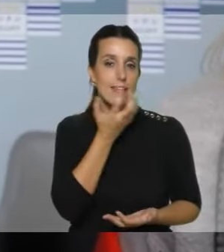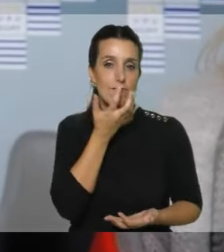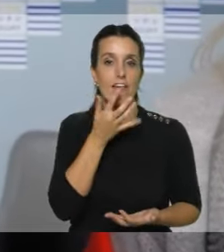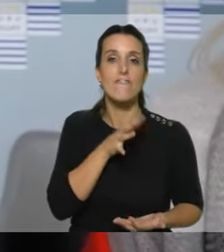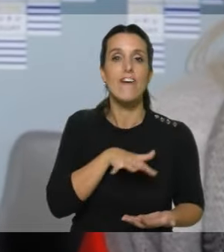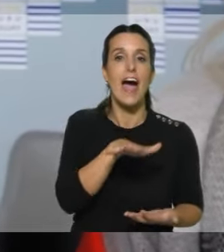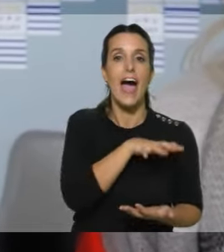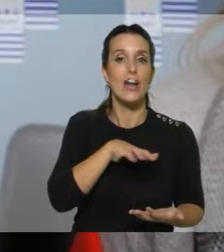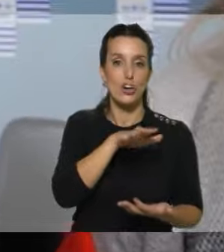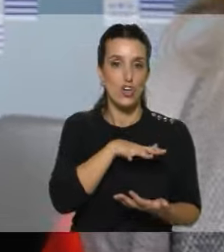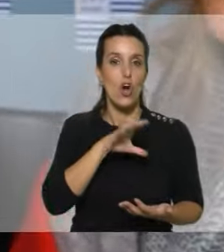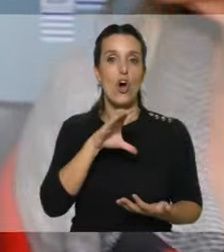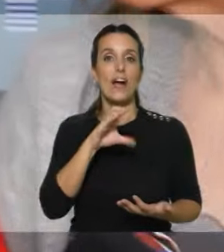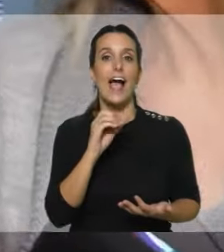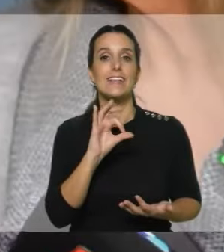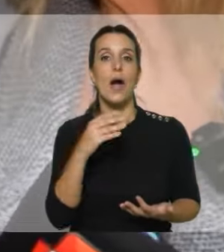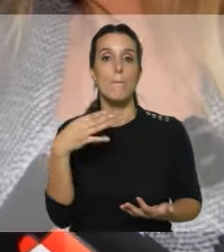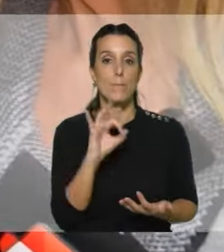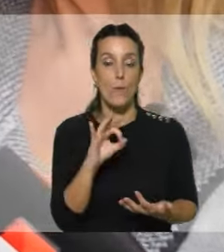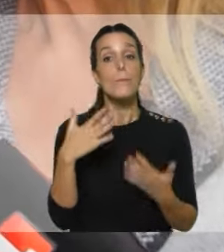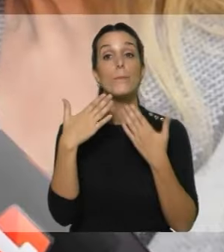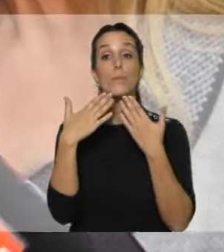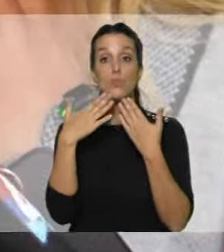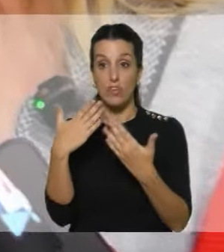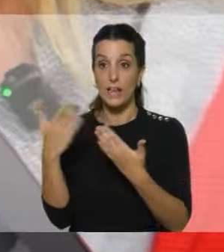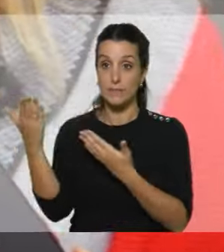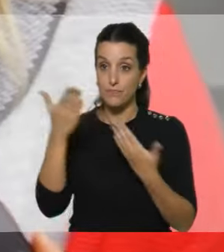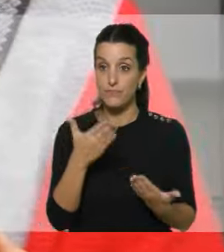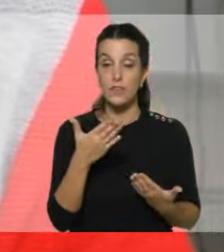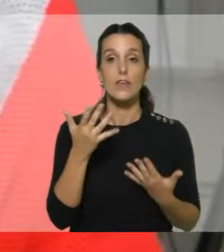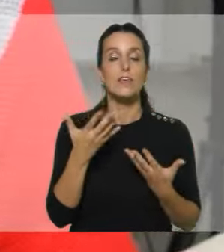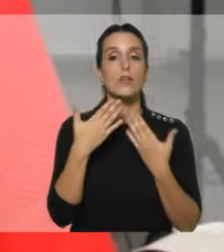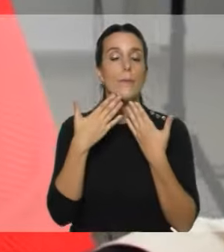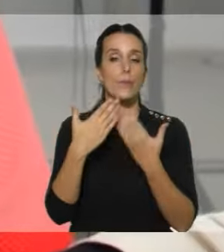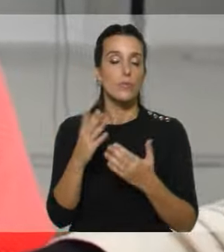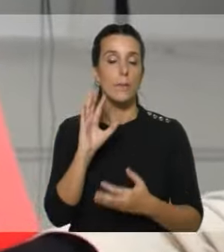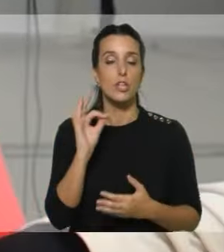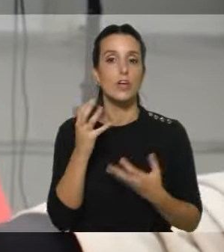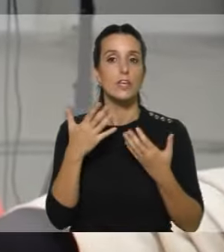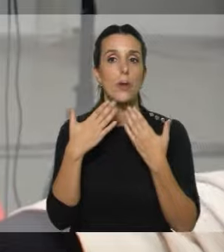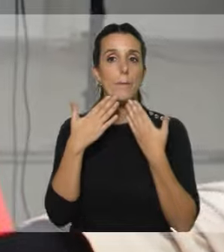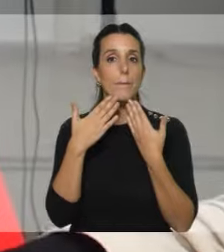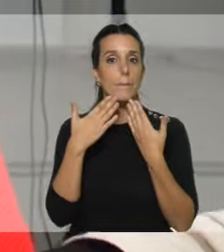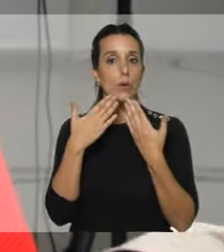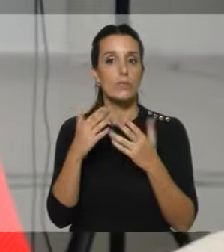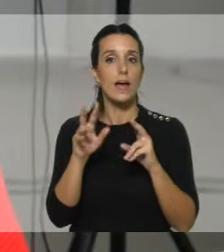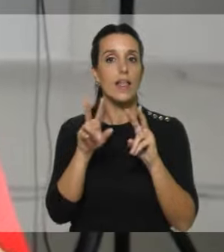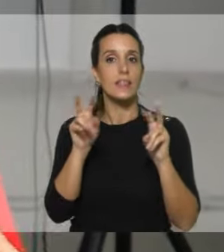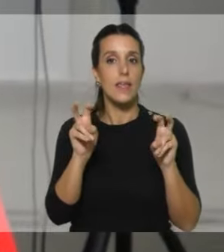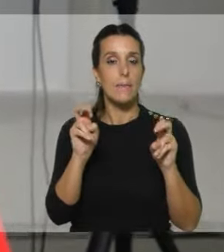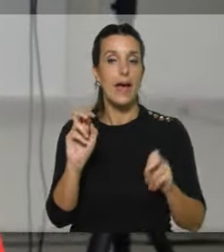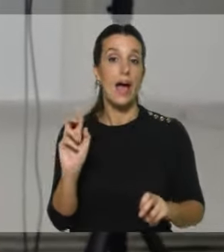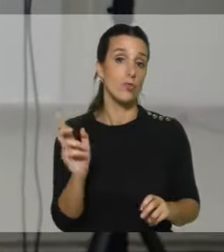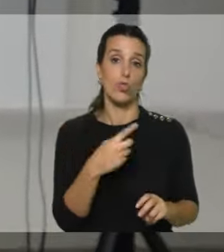barrio Casabó. Buenas noches, Cose, gracias por recibirnos. Quisiera comenzar, si me permite, por este tema que a